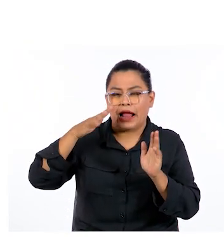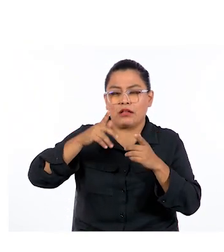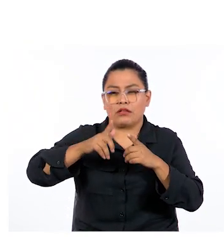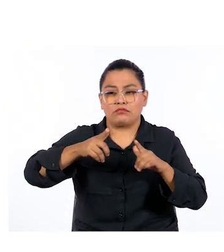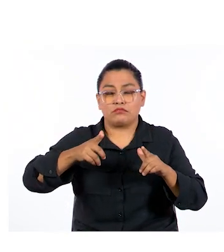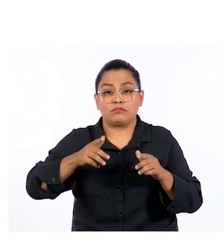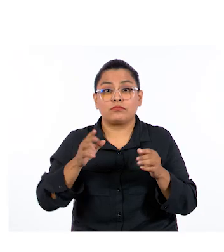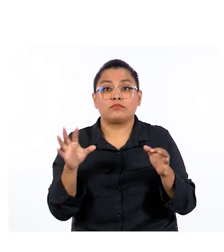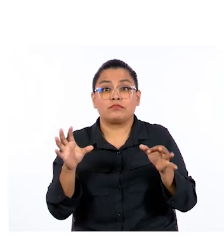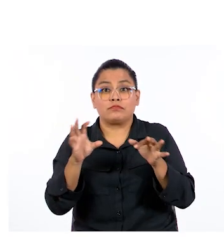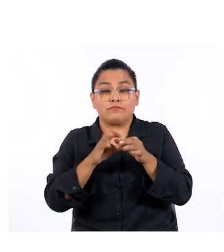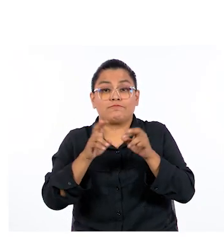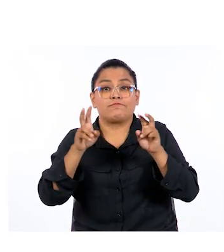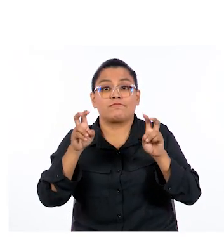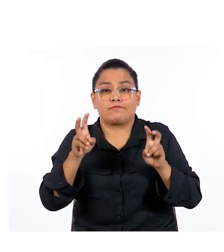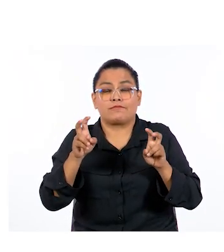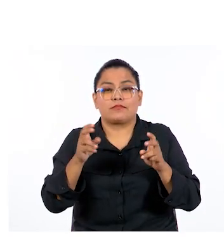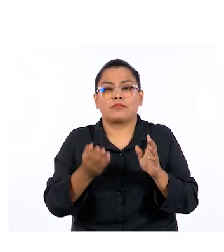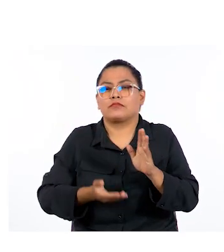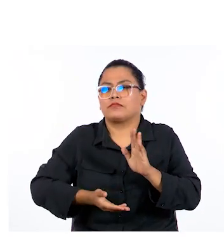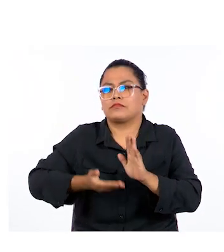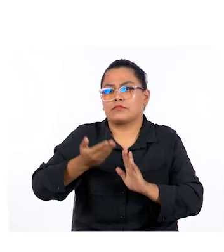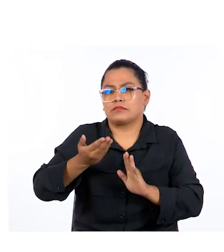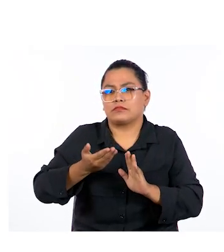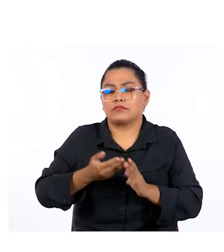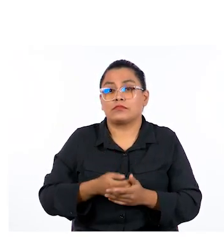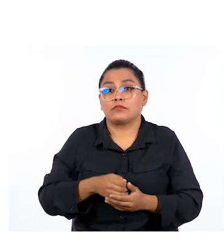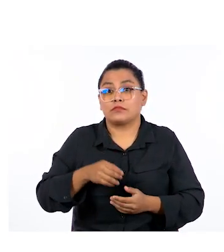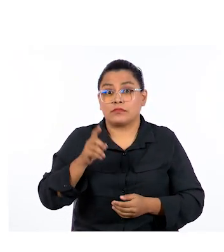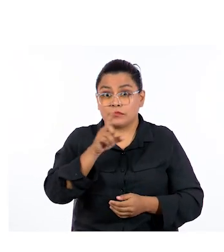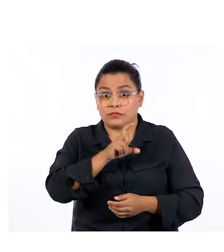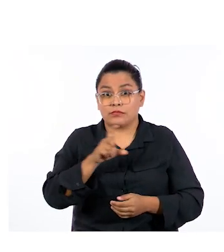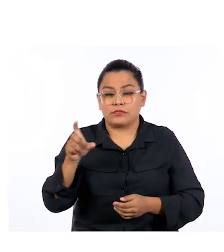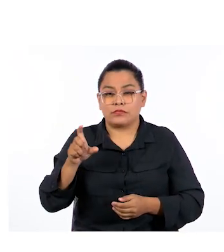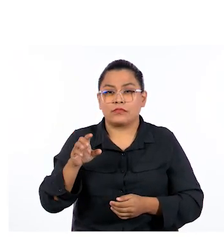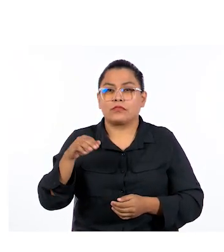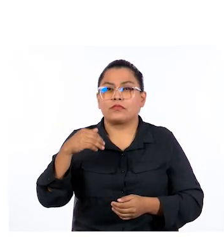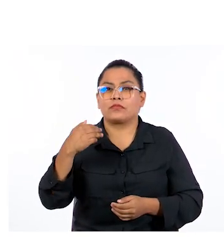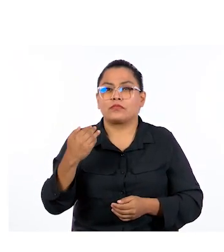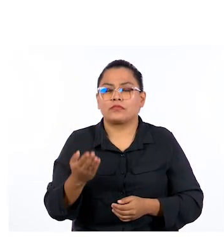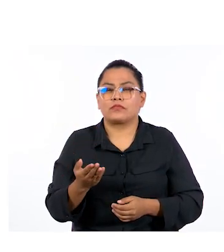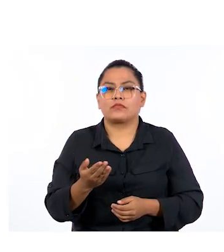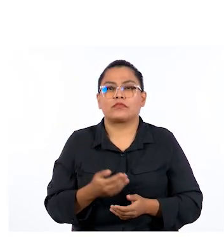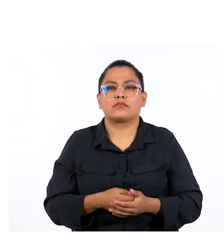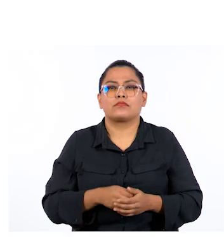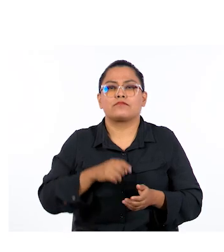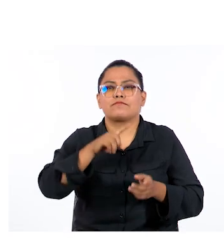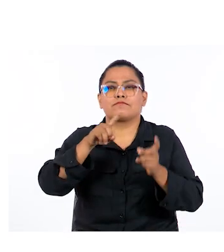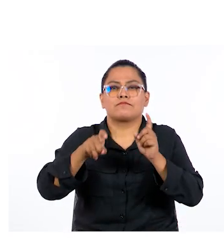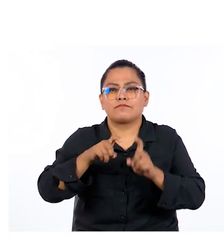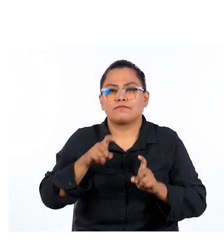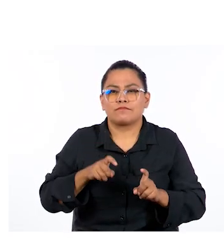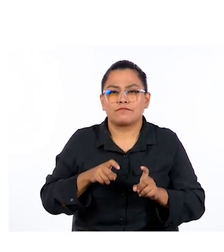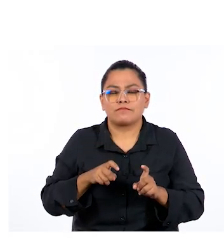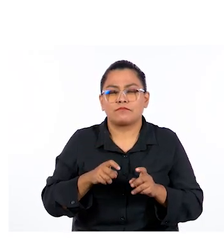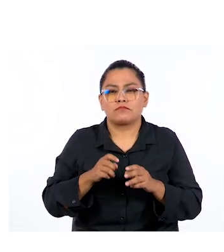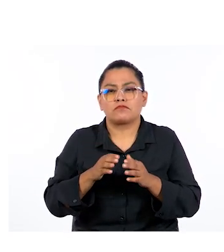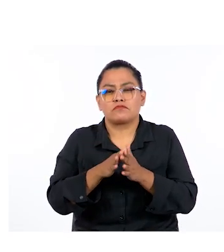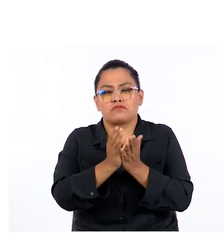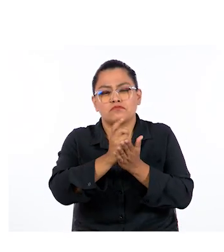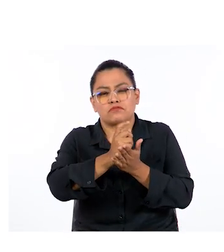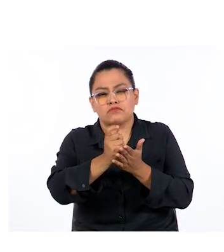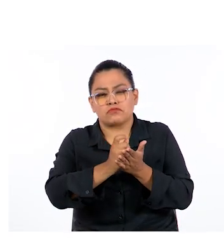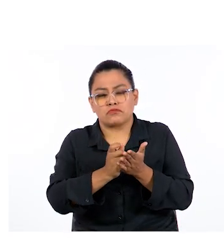se desarrollarán esa semana. Seguidamente se formulan interrogantes sobre el texto que activen los conocimientos que